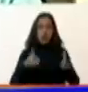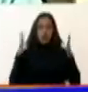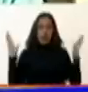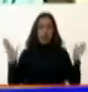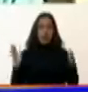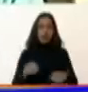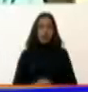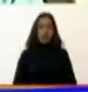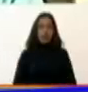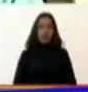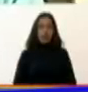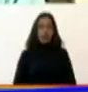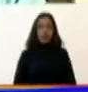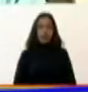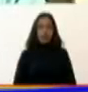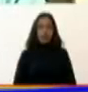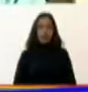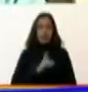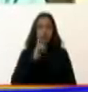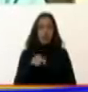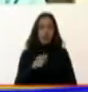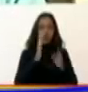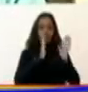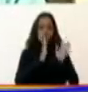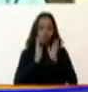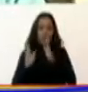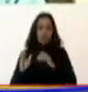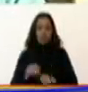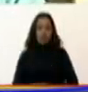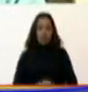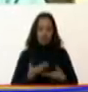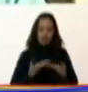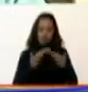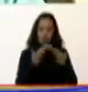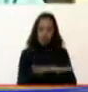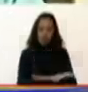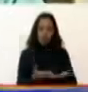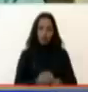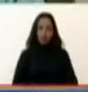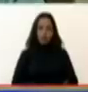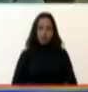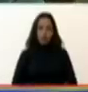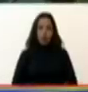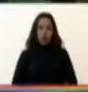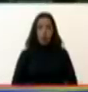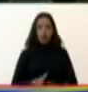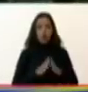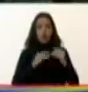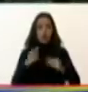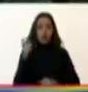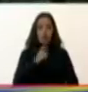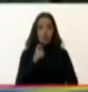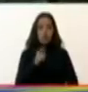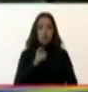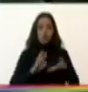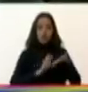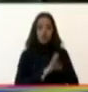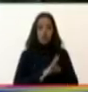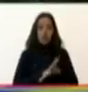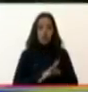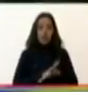sede. Pongo la logística y pongo todo lo que sea necesario desde el punto de vista